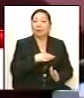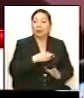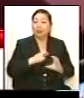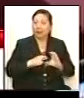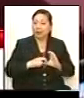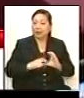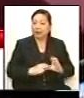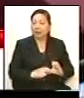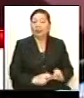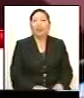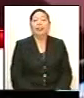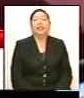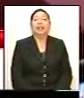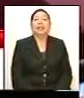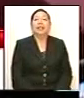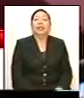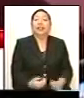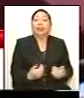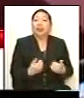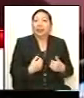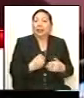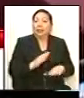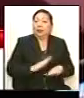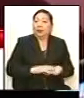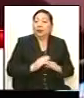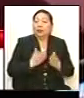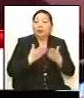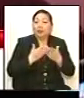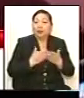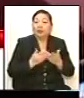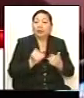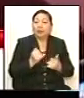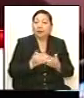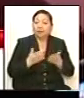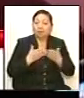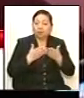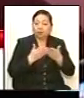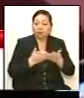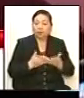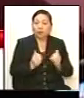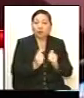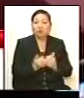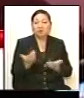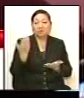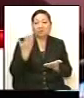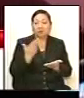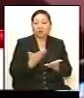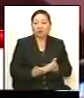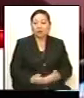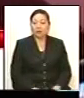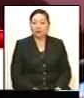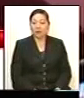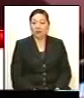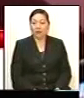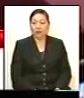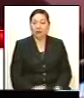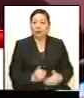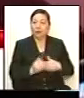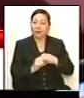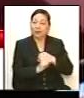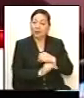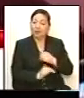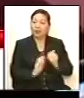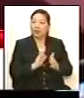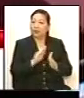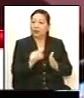y Comunicaciones tiene decisión sobre los puertos y terminales portuarios con alcance y ámbito nacional,